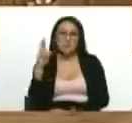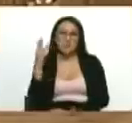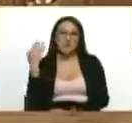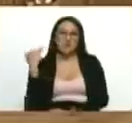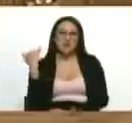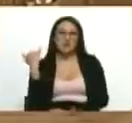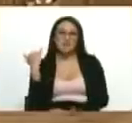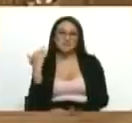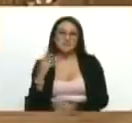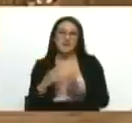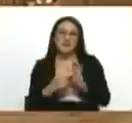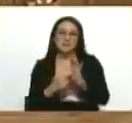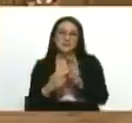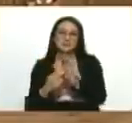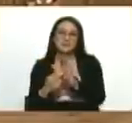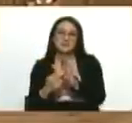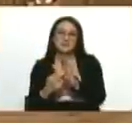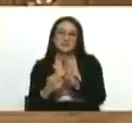de representación